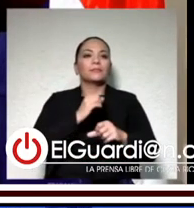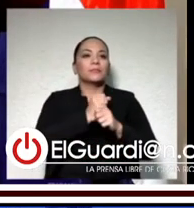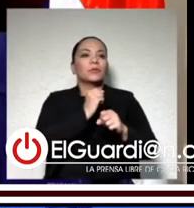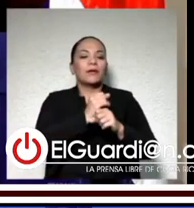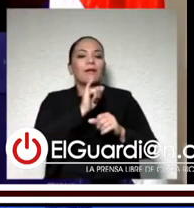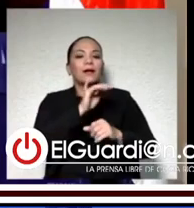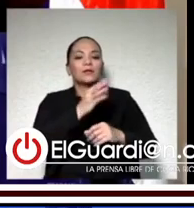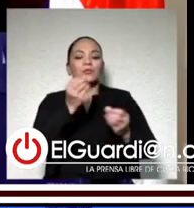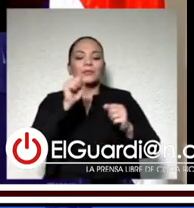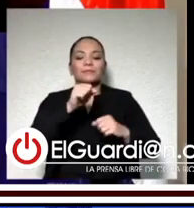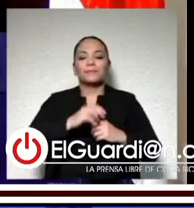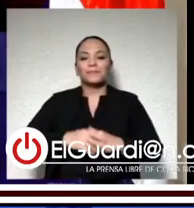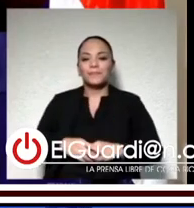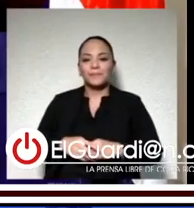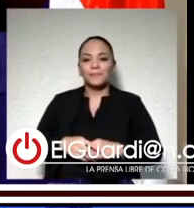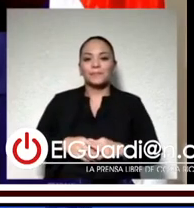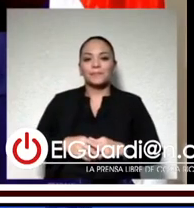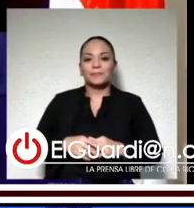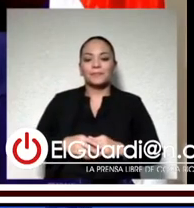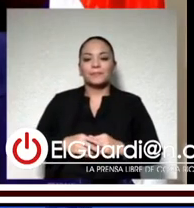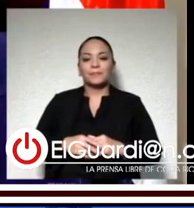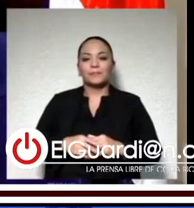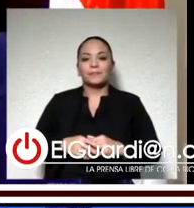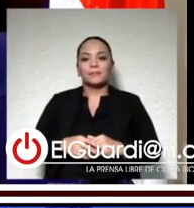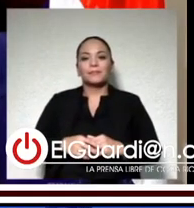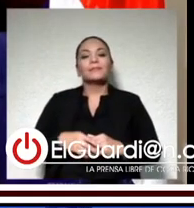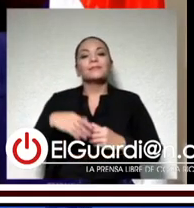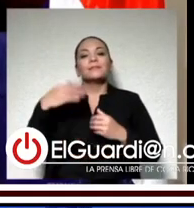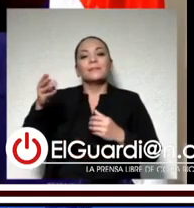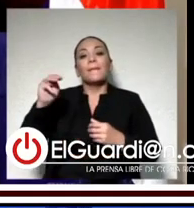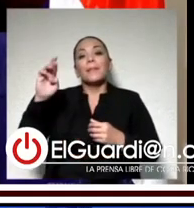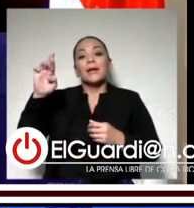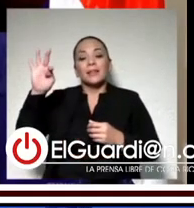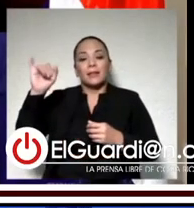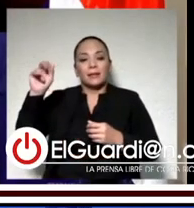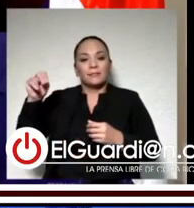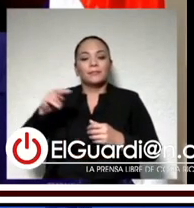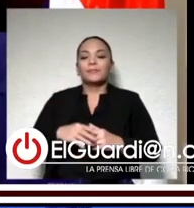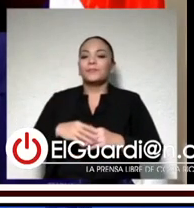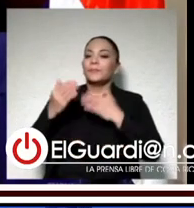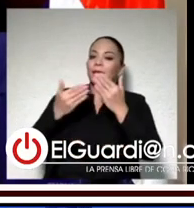eso. Ok. Sí, don Martín, por favor.